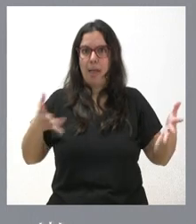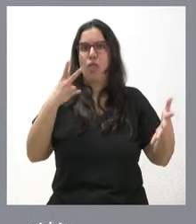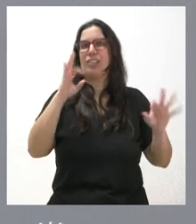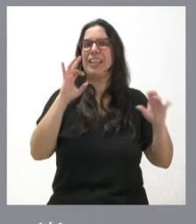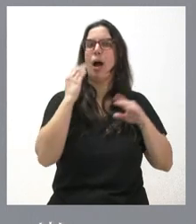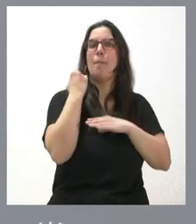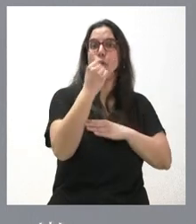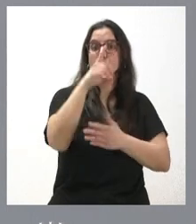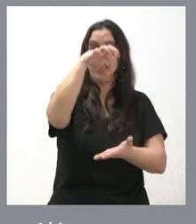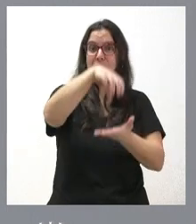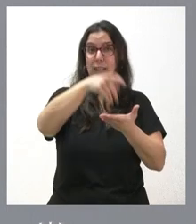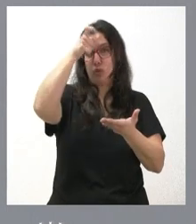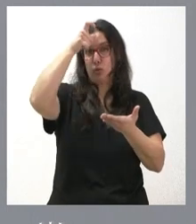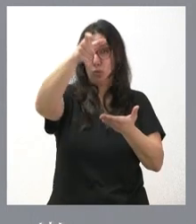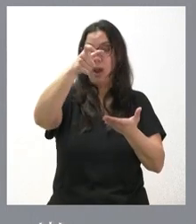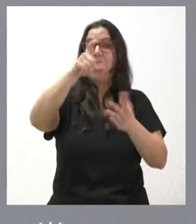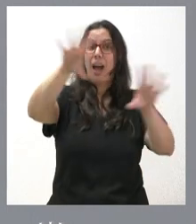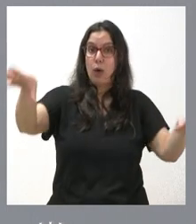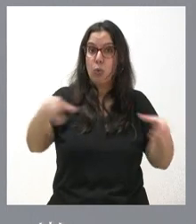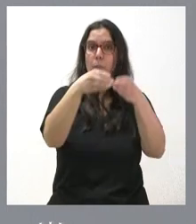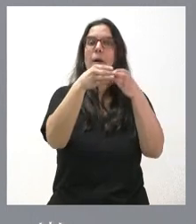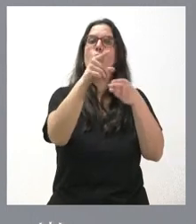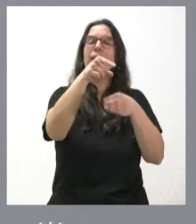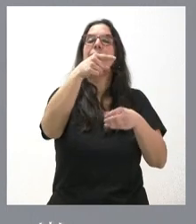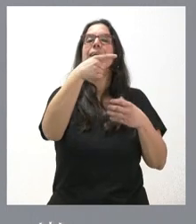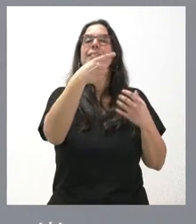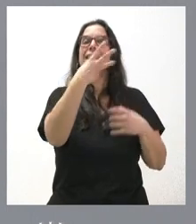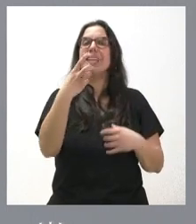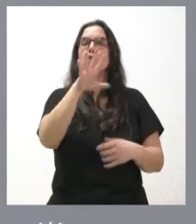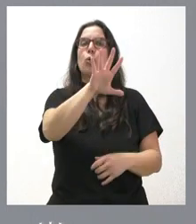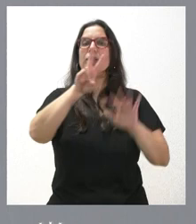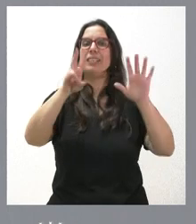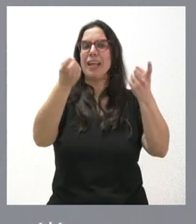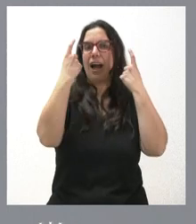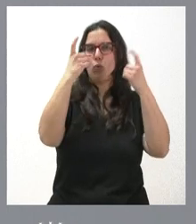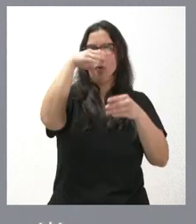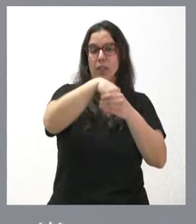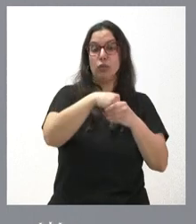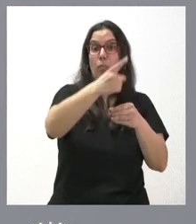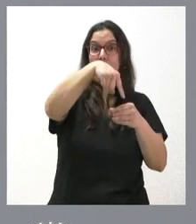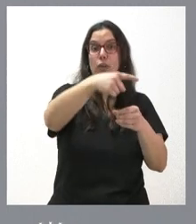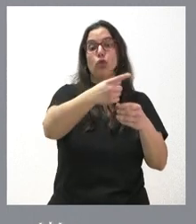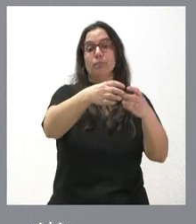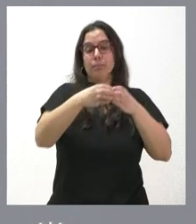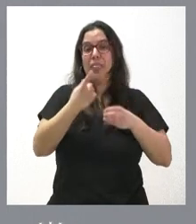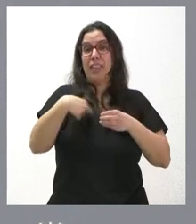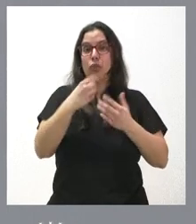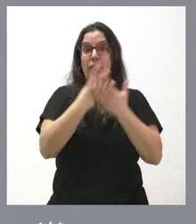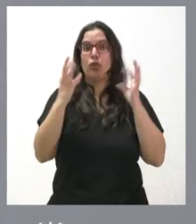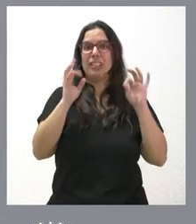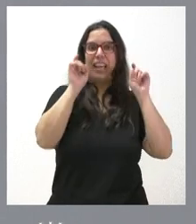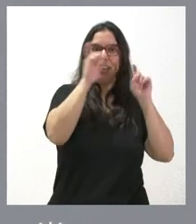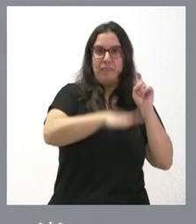centro rural agrupado tiene 357 alumnos escolarizados 118 en educación infantil y